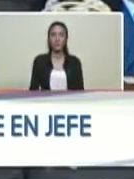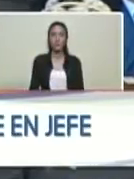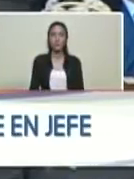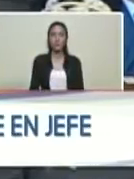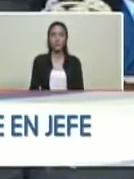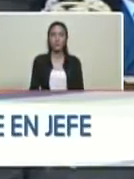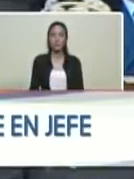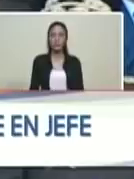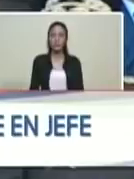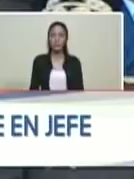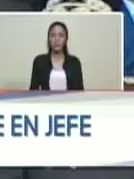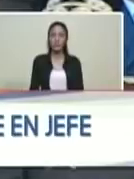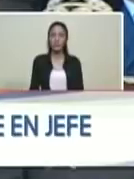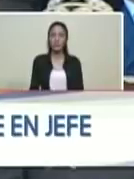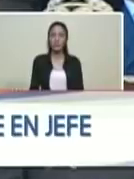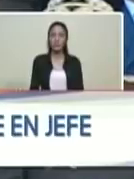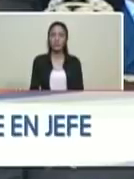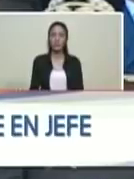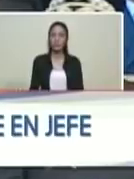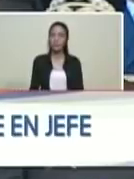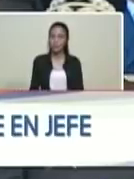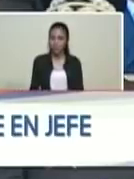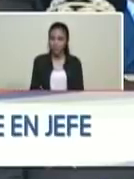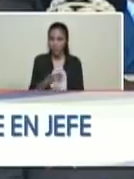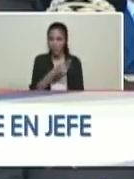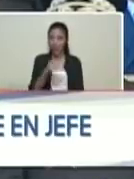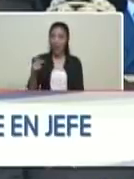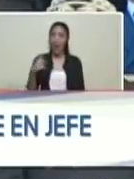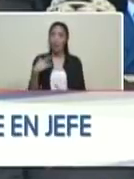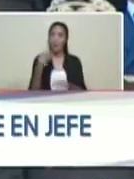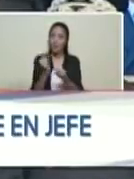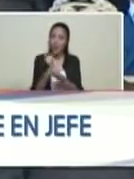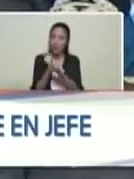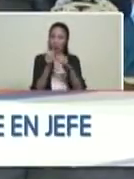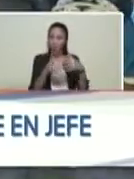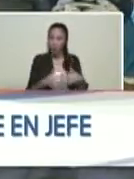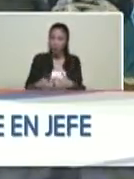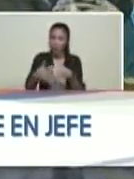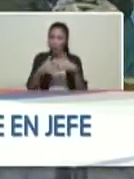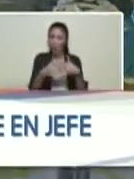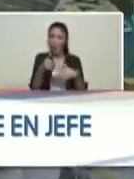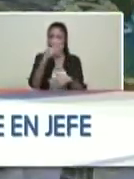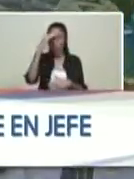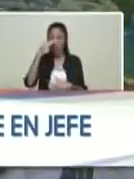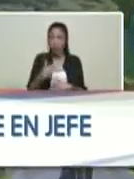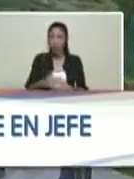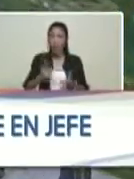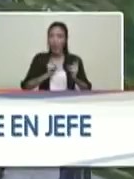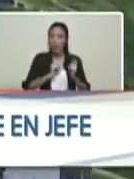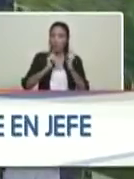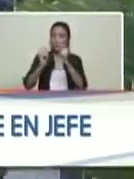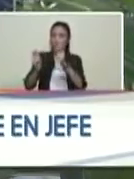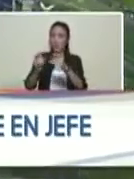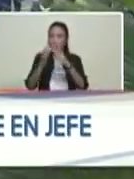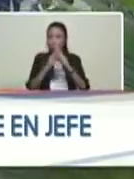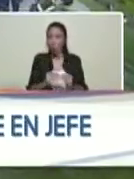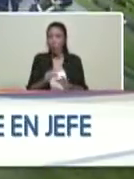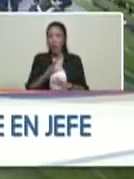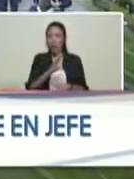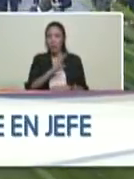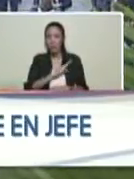a la fuerza armada a hacerle el trabajo al imperialismo norteamericano y entregado el poder y las riquezas del país a